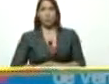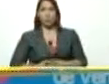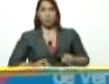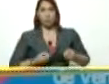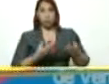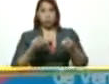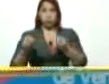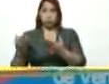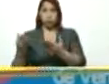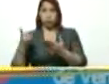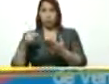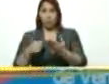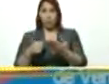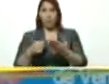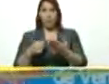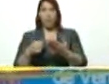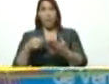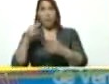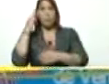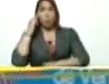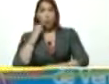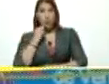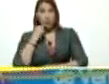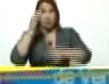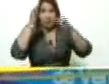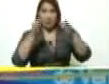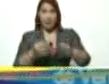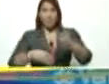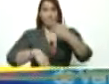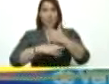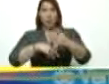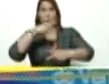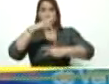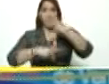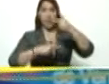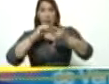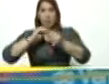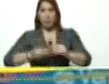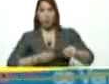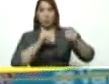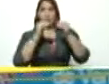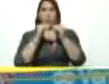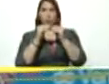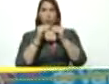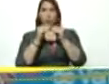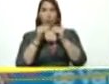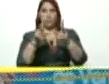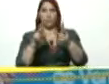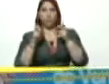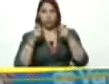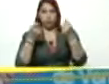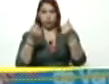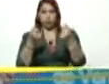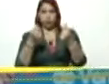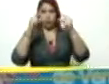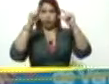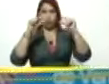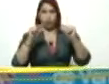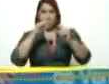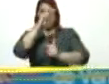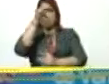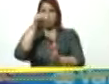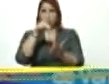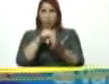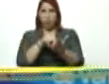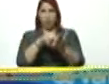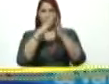garantizando la emisión de bolívares reales, vamos a un plan de recuperación del salario mínimo nacional,